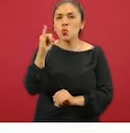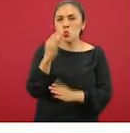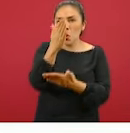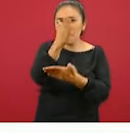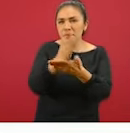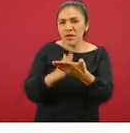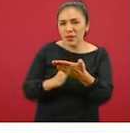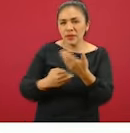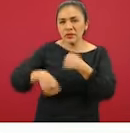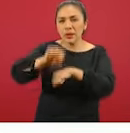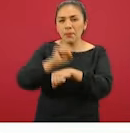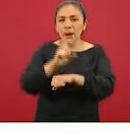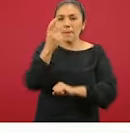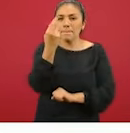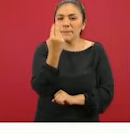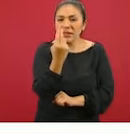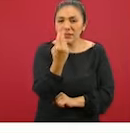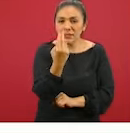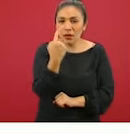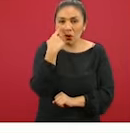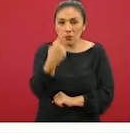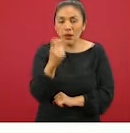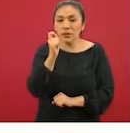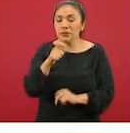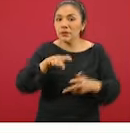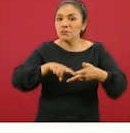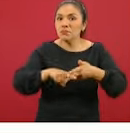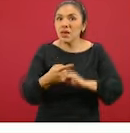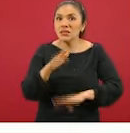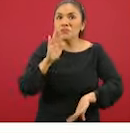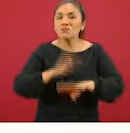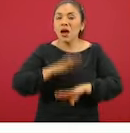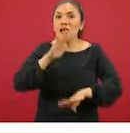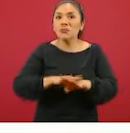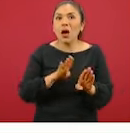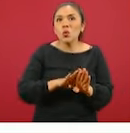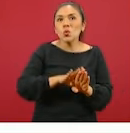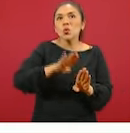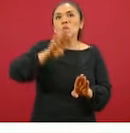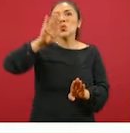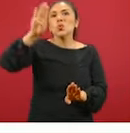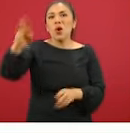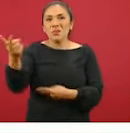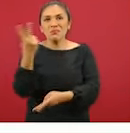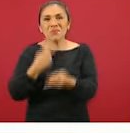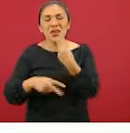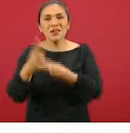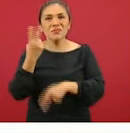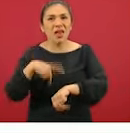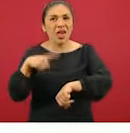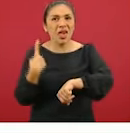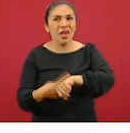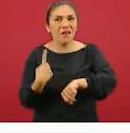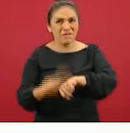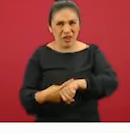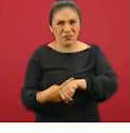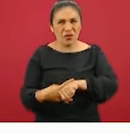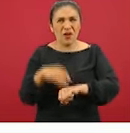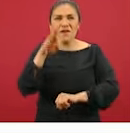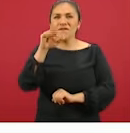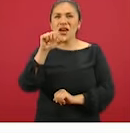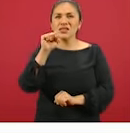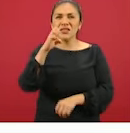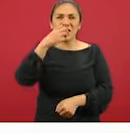semana 25, y es cuando estábamos iniciando con la curva ascendente precisamente del escenario fase